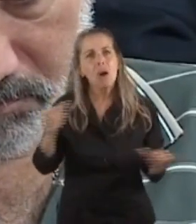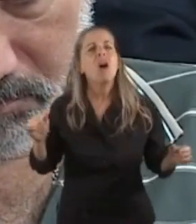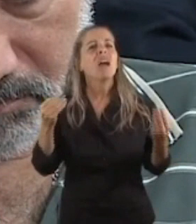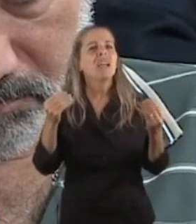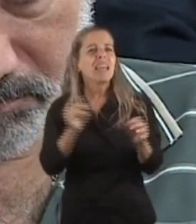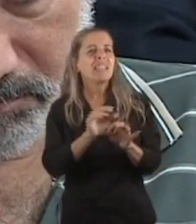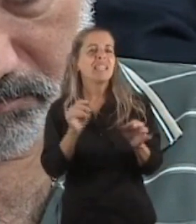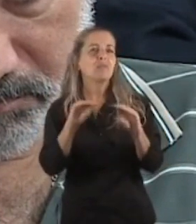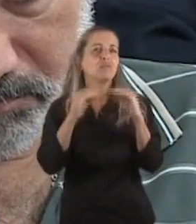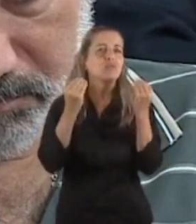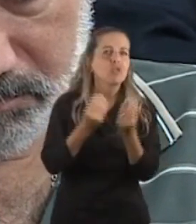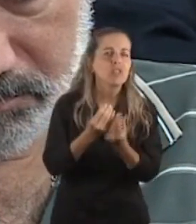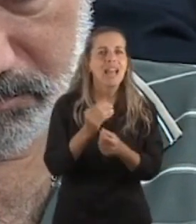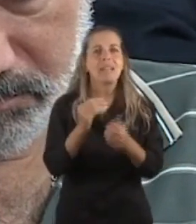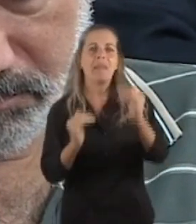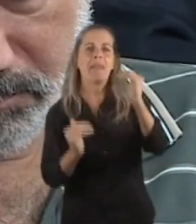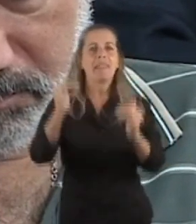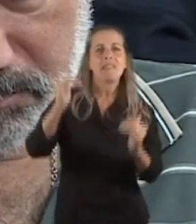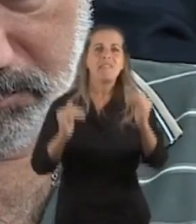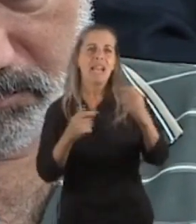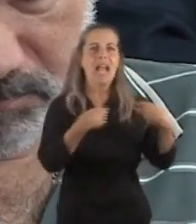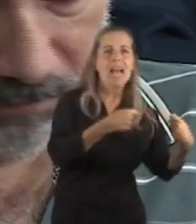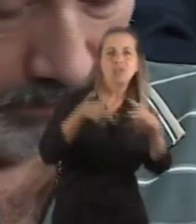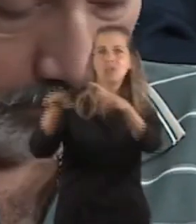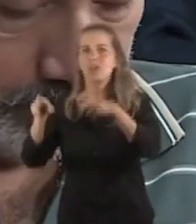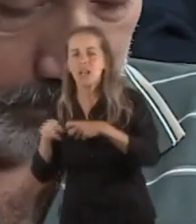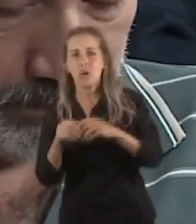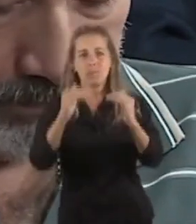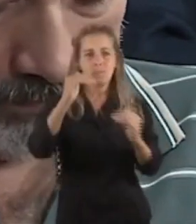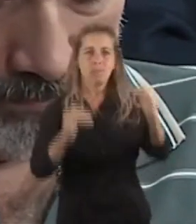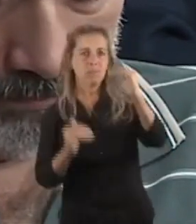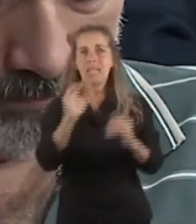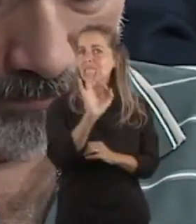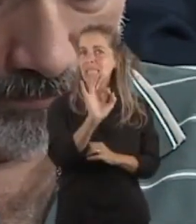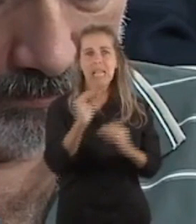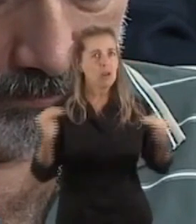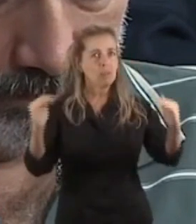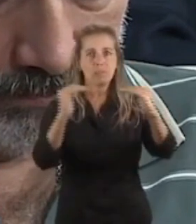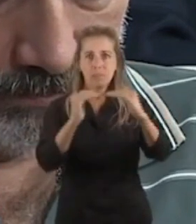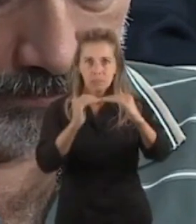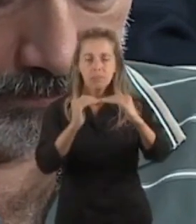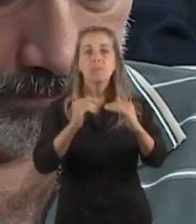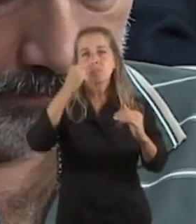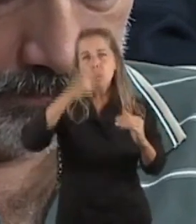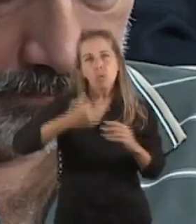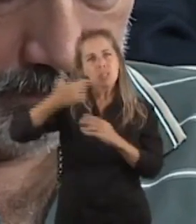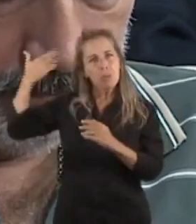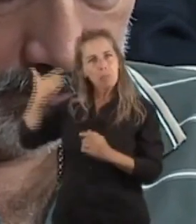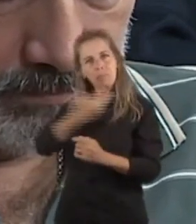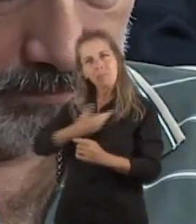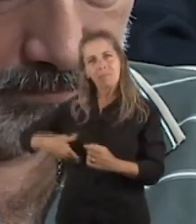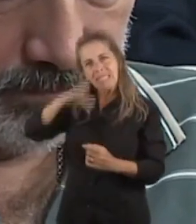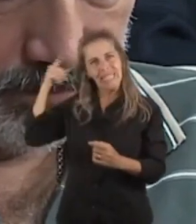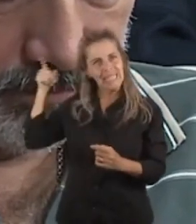después de creo que 12 años la última vez había sido durante el gobierno de Cristina Fernández que había alcanzado esa misma valor